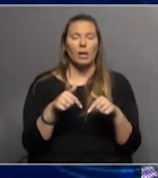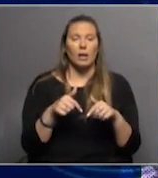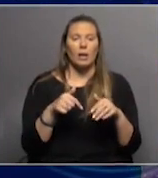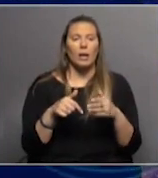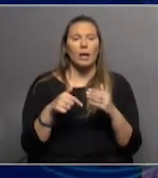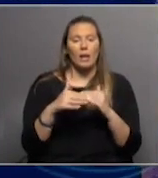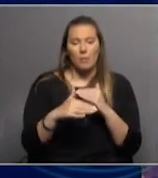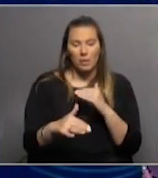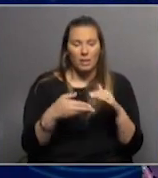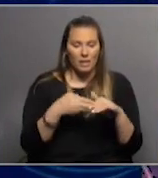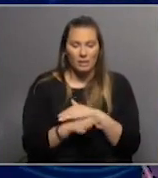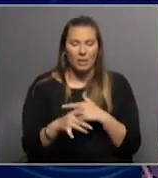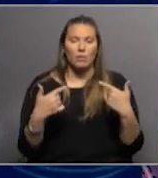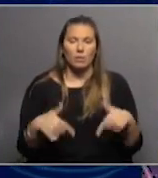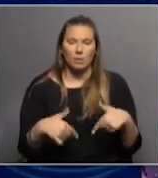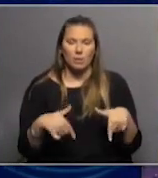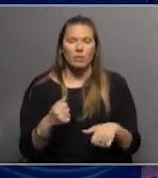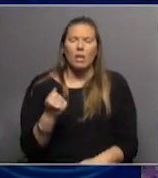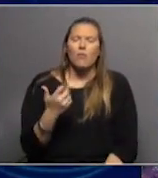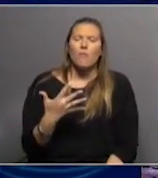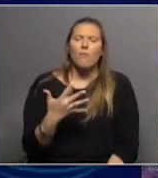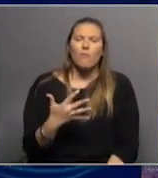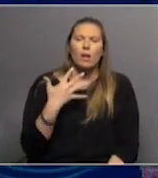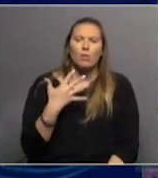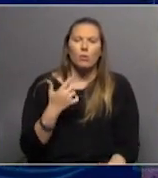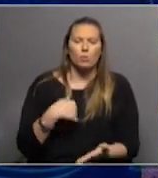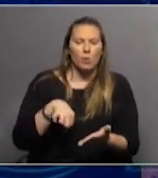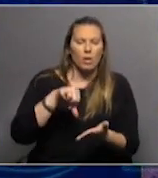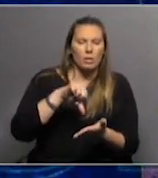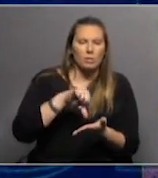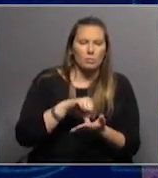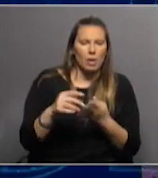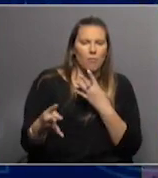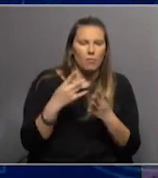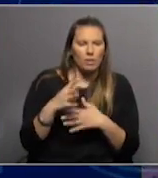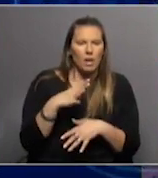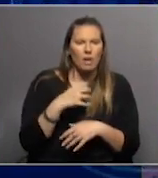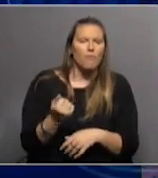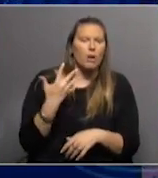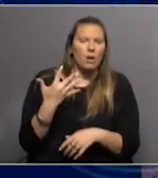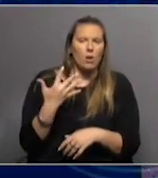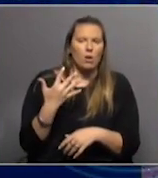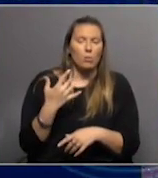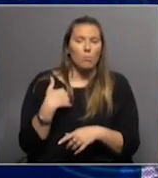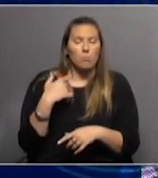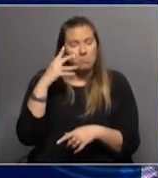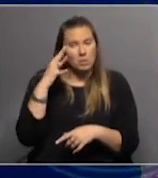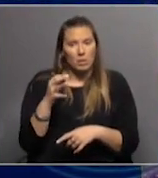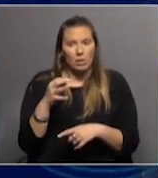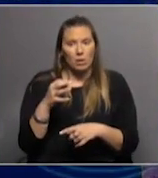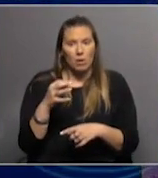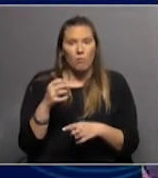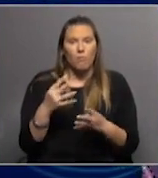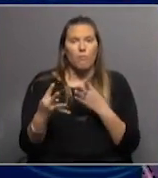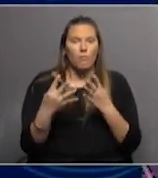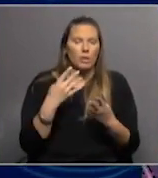de la Intendencia. ¿Cuál es el valor fundamental de que una ciudad tenga una Feria Internacional del Libro? Para mí las ferias es un instrumento